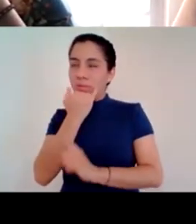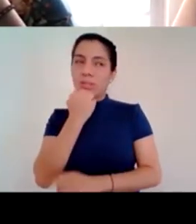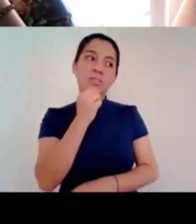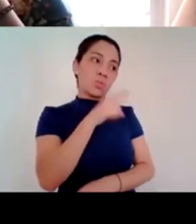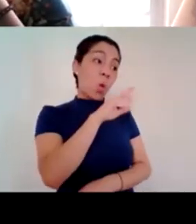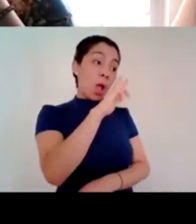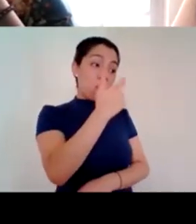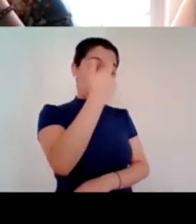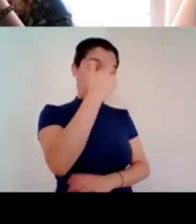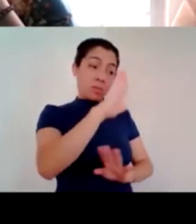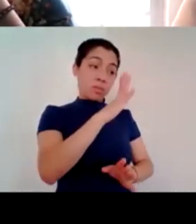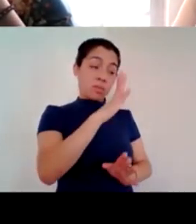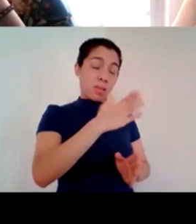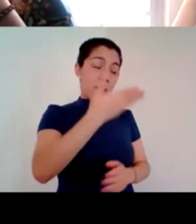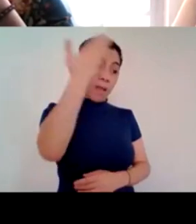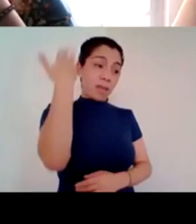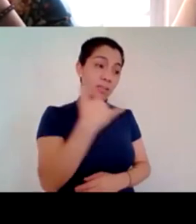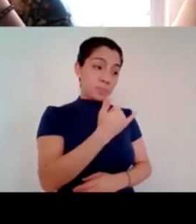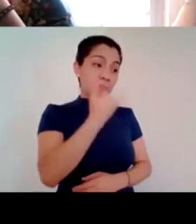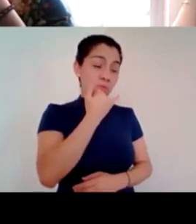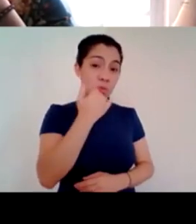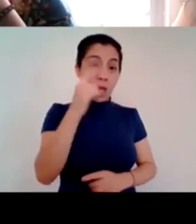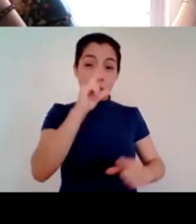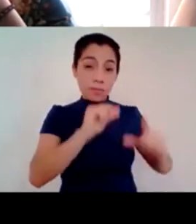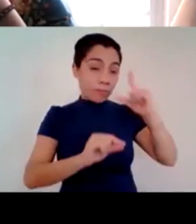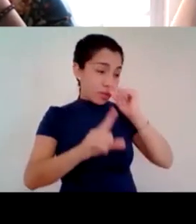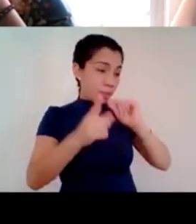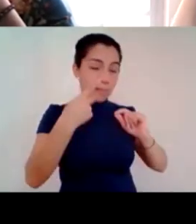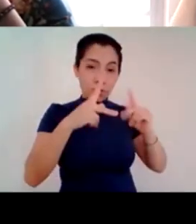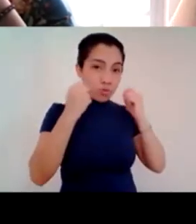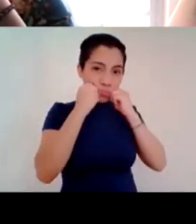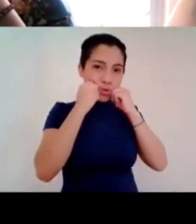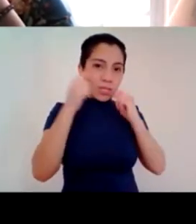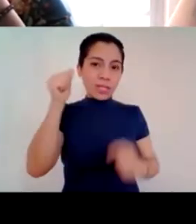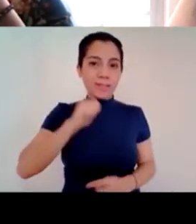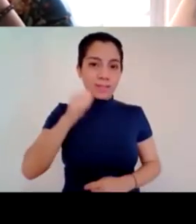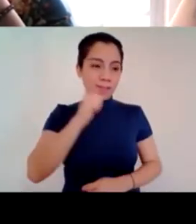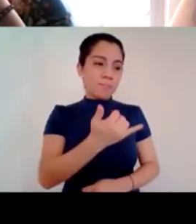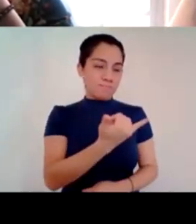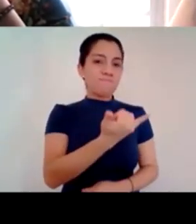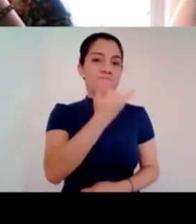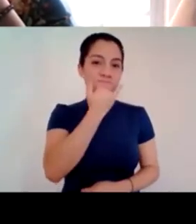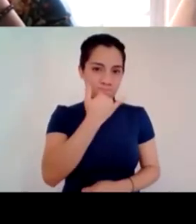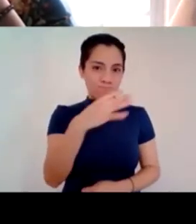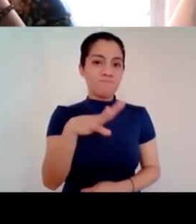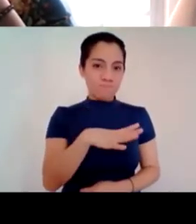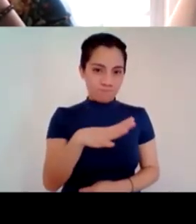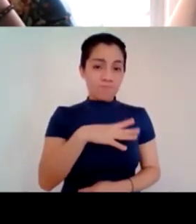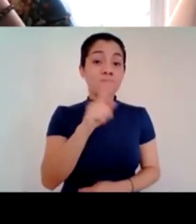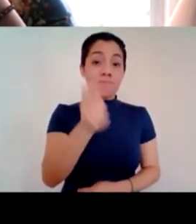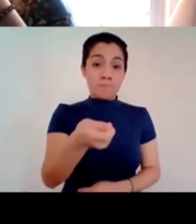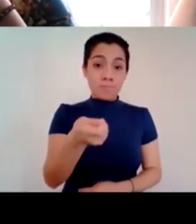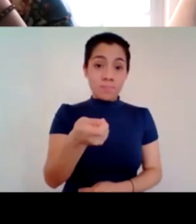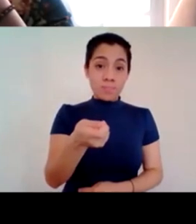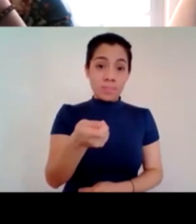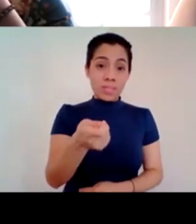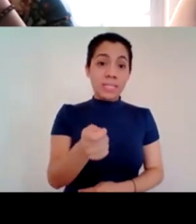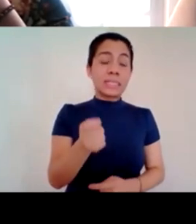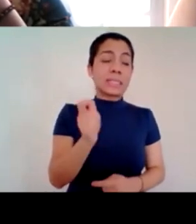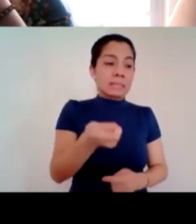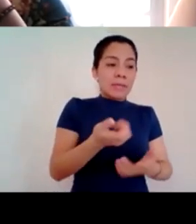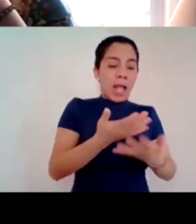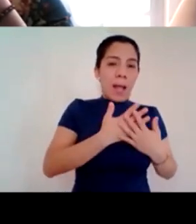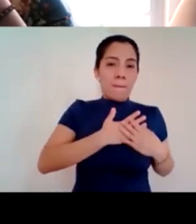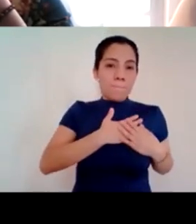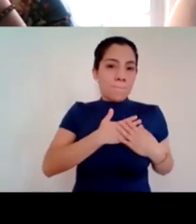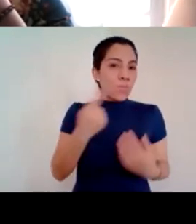perdonadas de antemano por cualquier error que vayamos a cometer en la vida y ese es como como el refrendo de esto es incondicional y te voy a amar